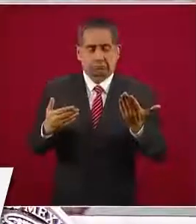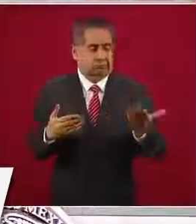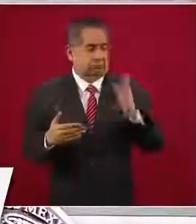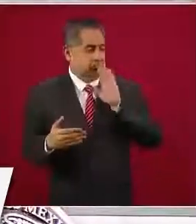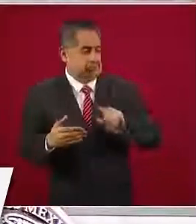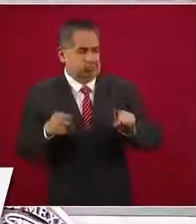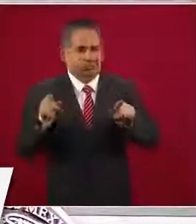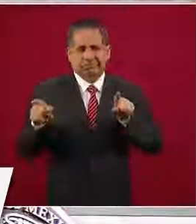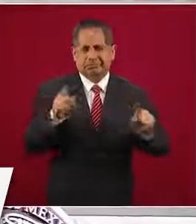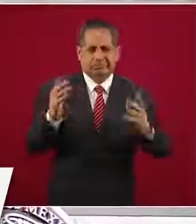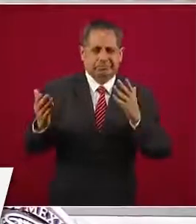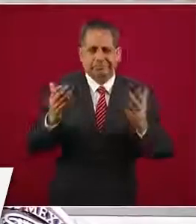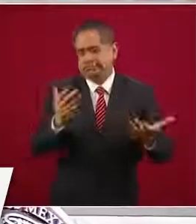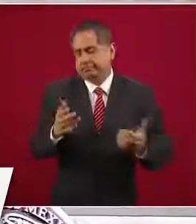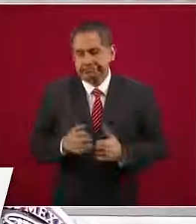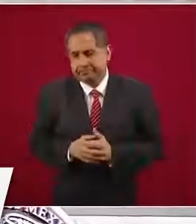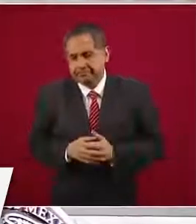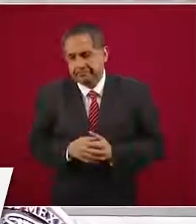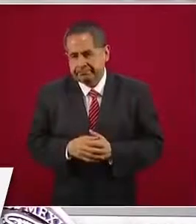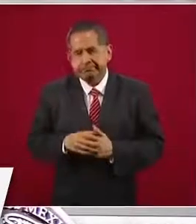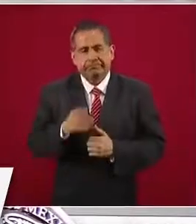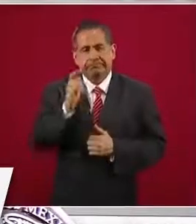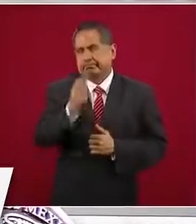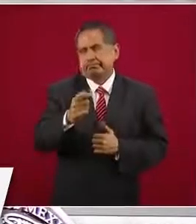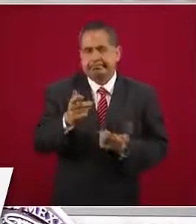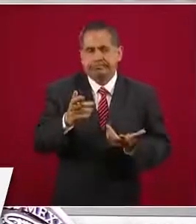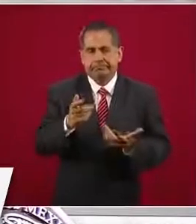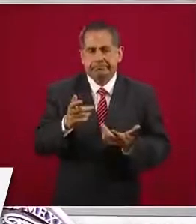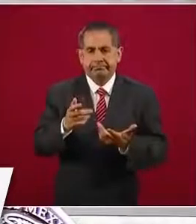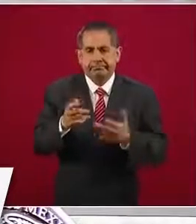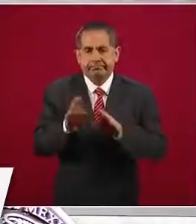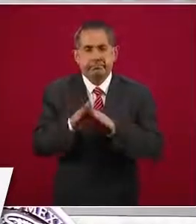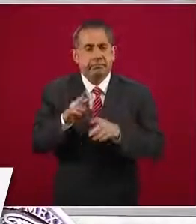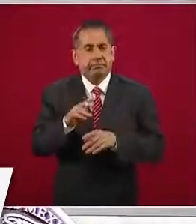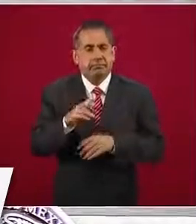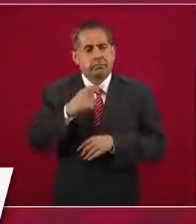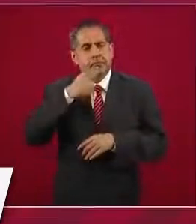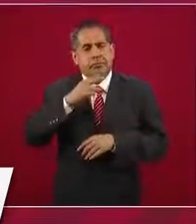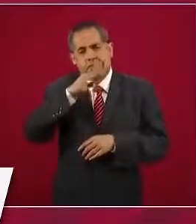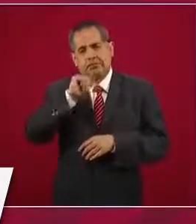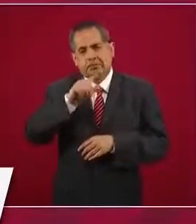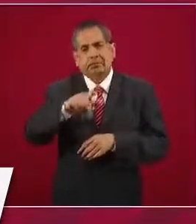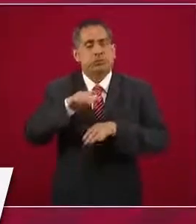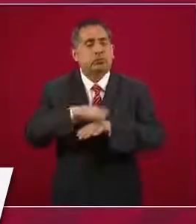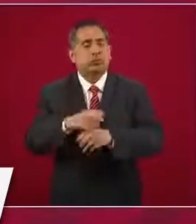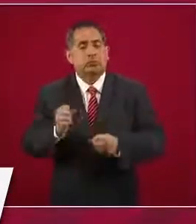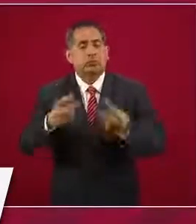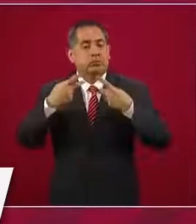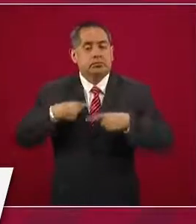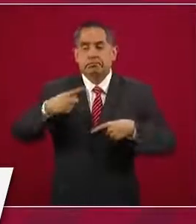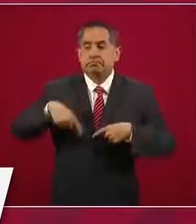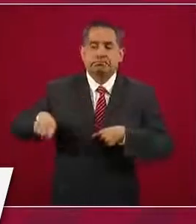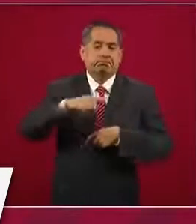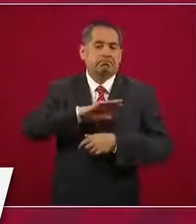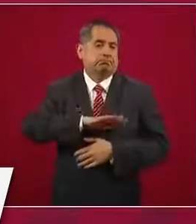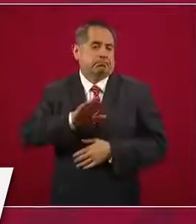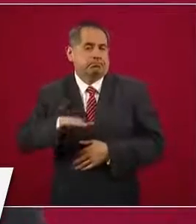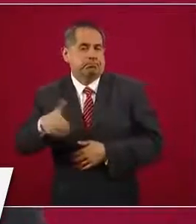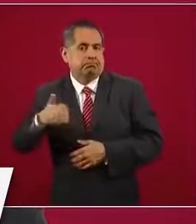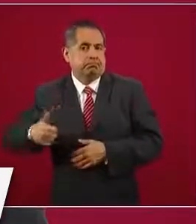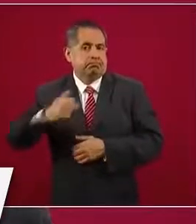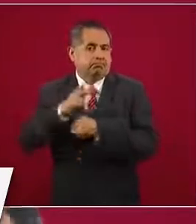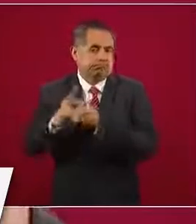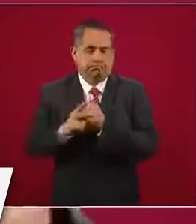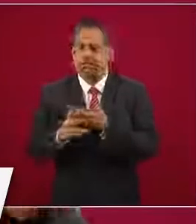medida desde luego una vez más mal utilizada sobre el número de personas fallecidas en cada país